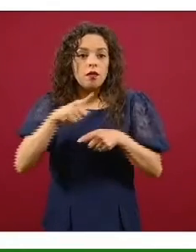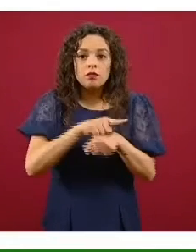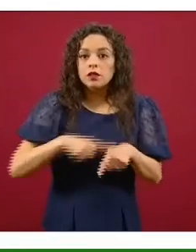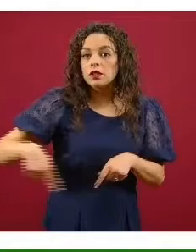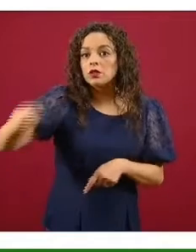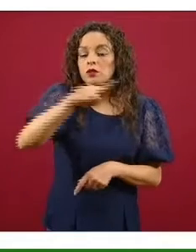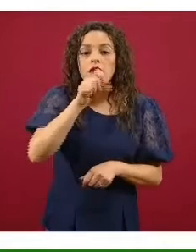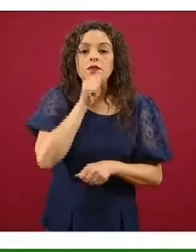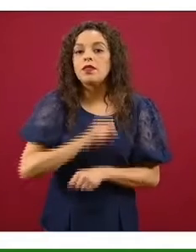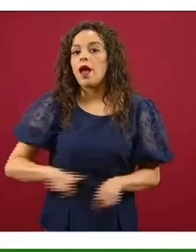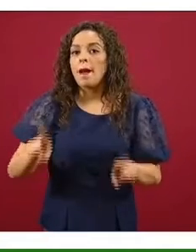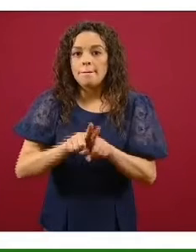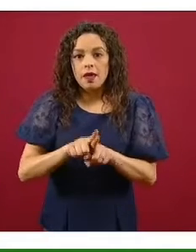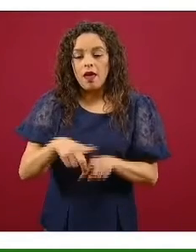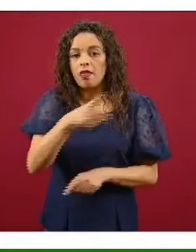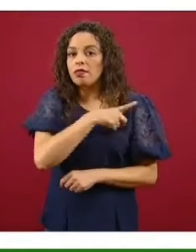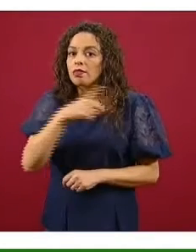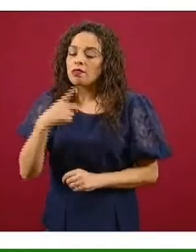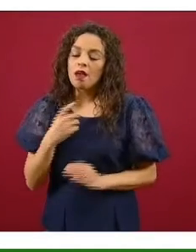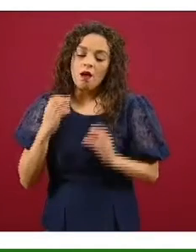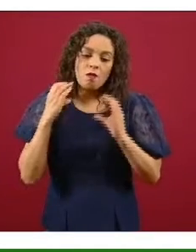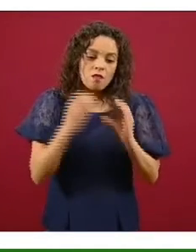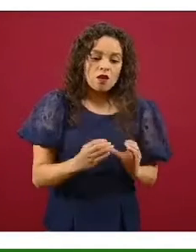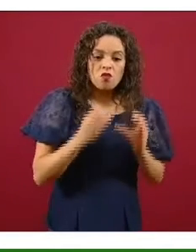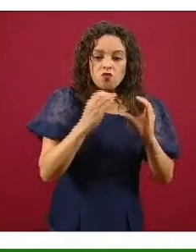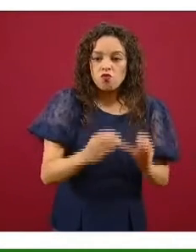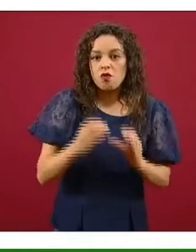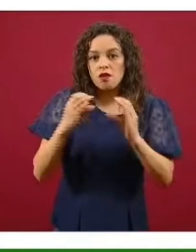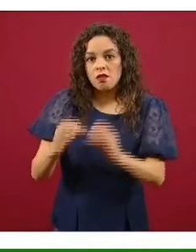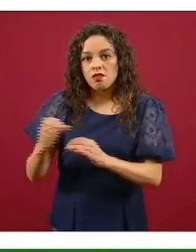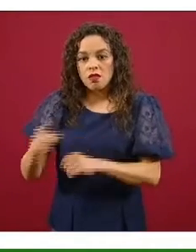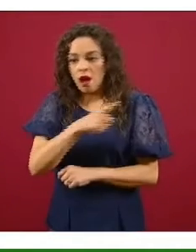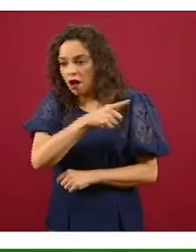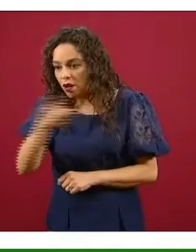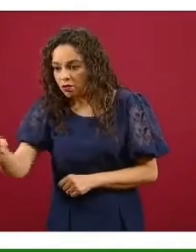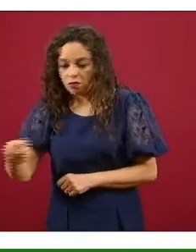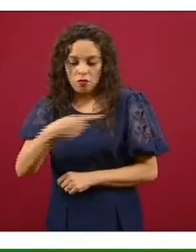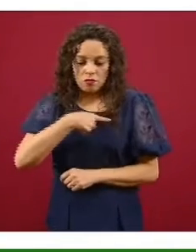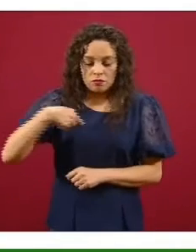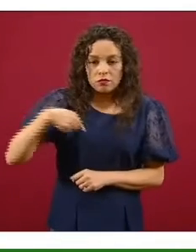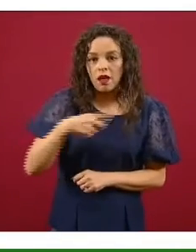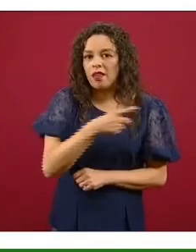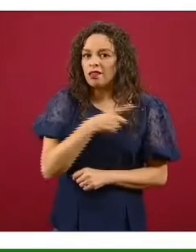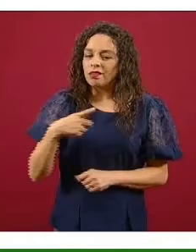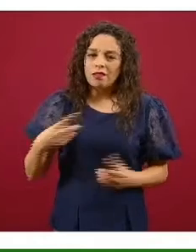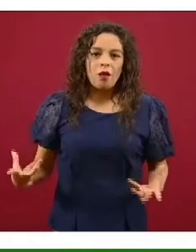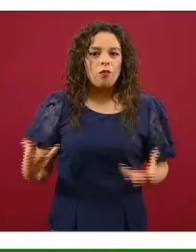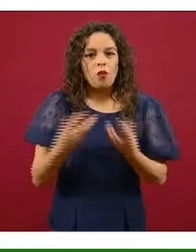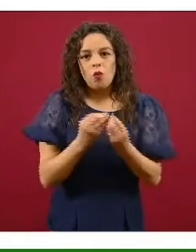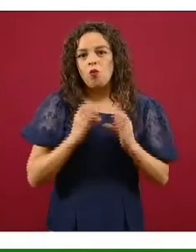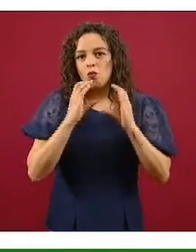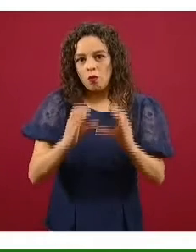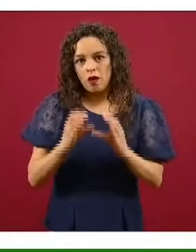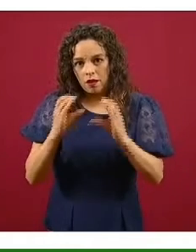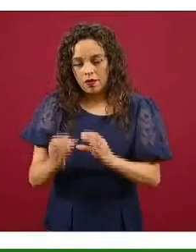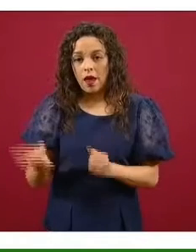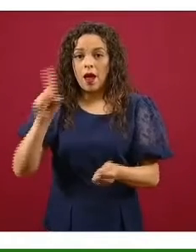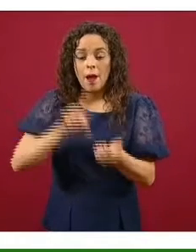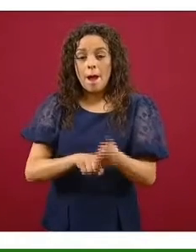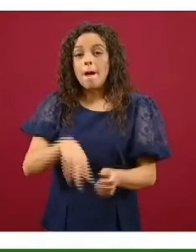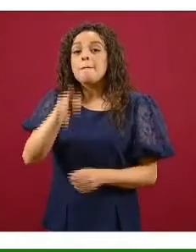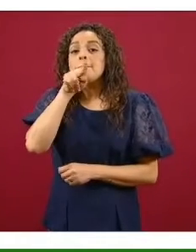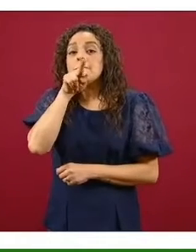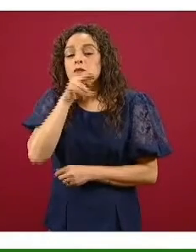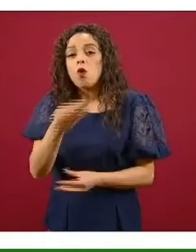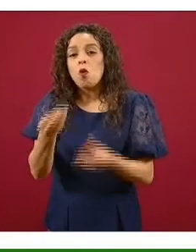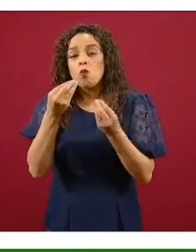tenemos que cuidarnos los unos y los otros. Entonces, la primera y gran preocupación es falta de abasto